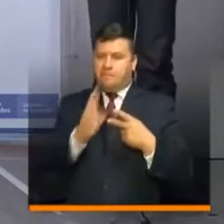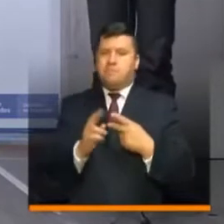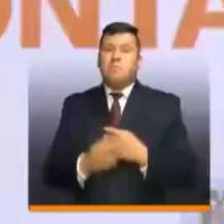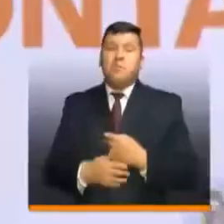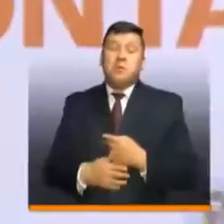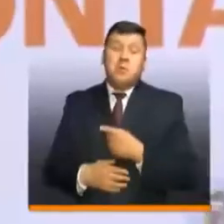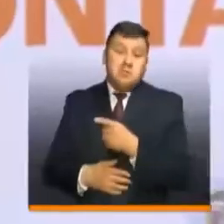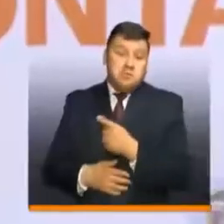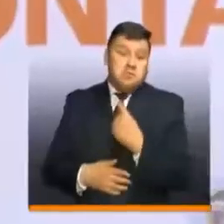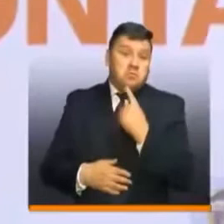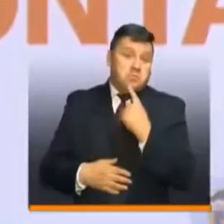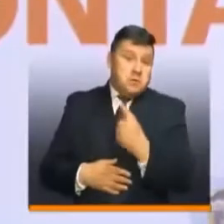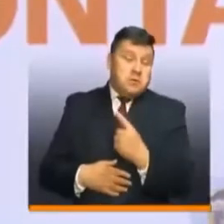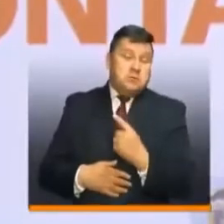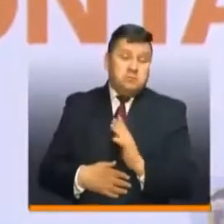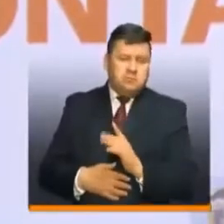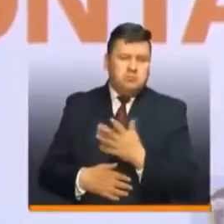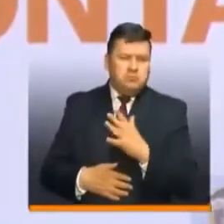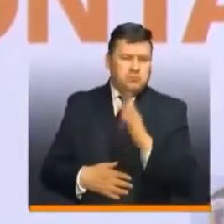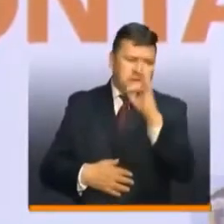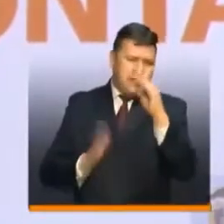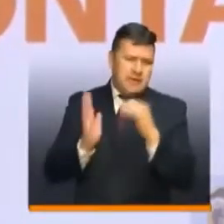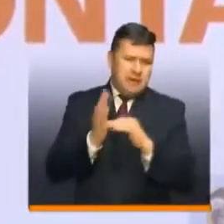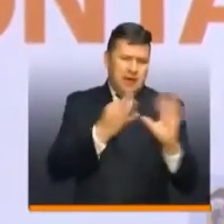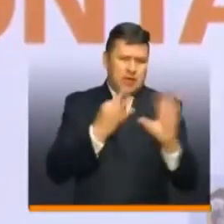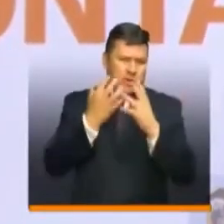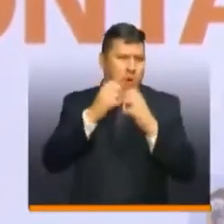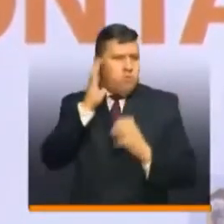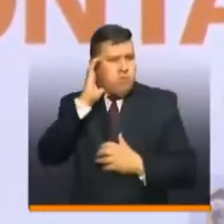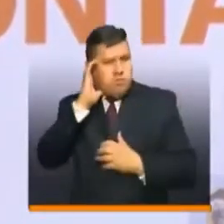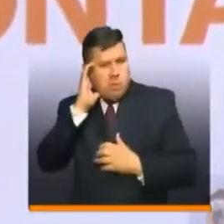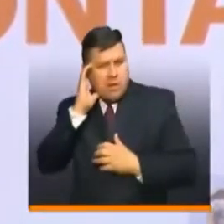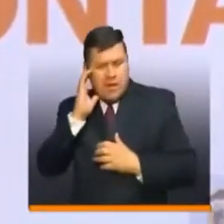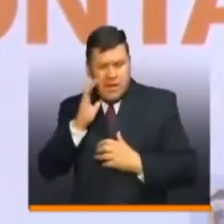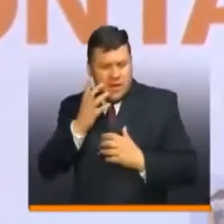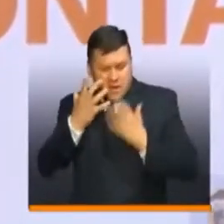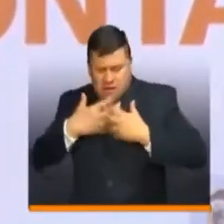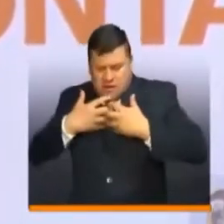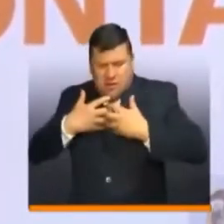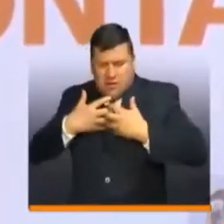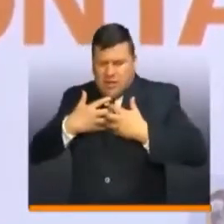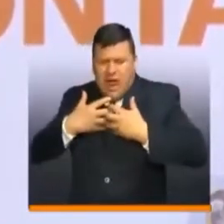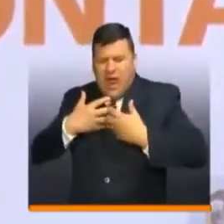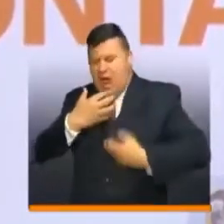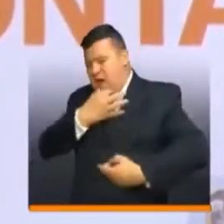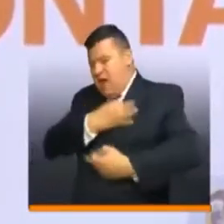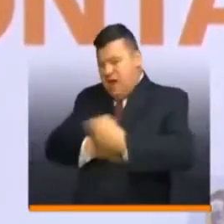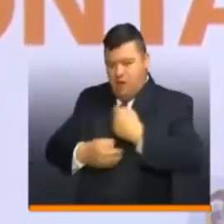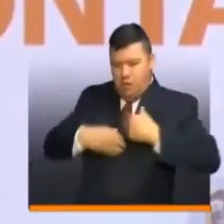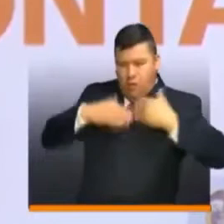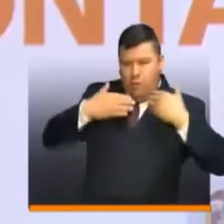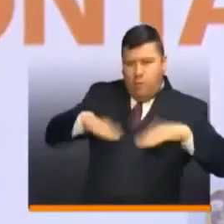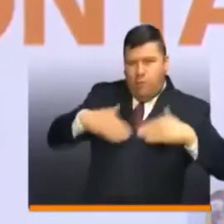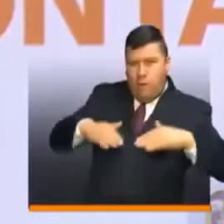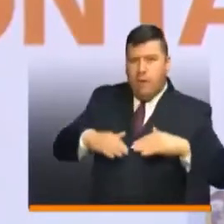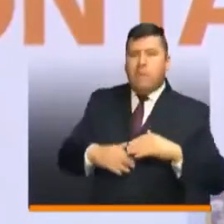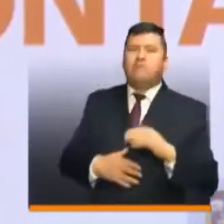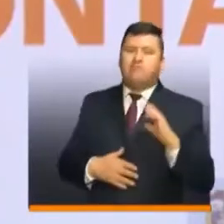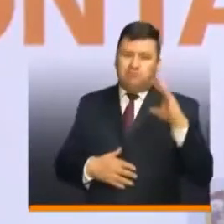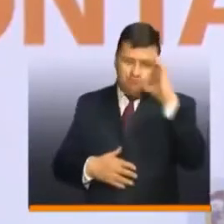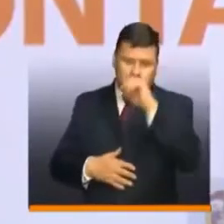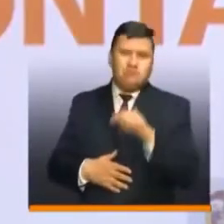como yo lo señalaba son más de tres mil 800 empresas varias de ellas ya estaban en el sector de confecciones pero evidentemente